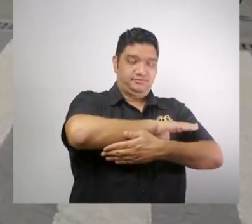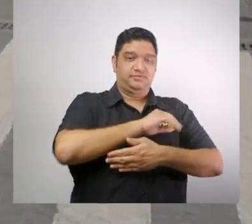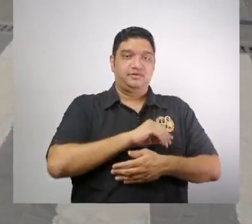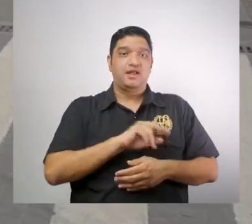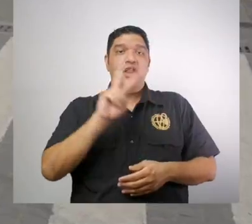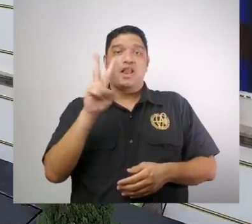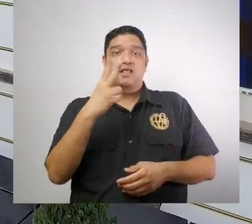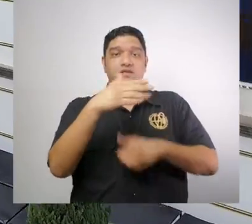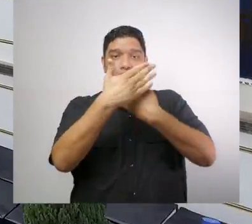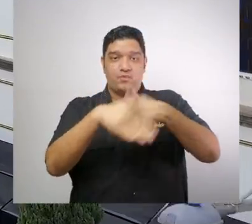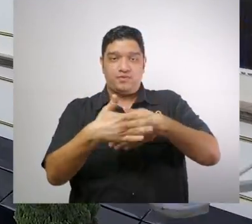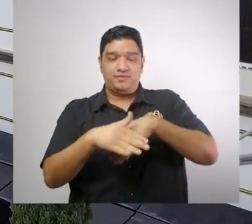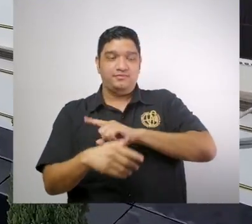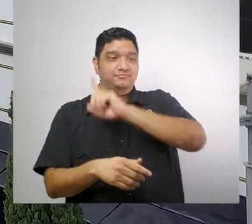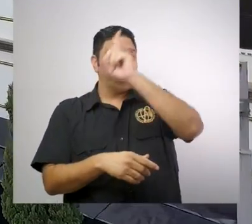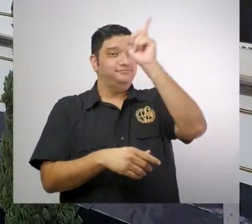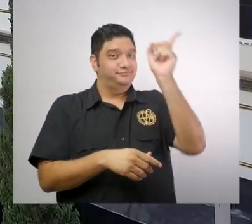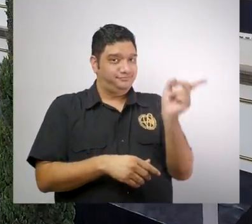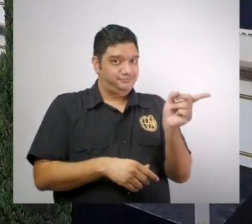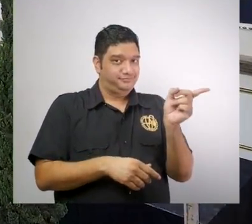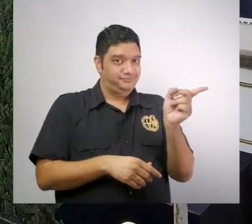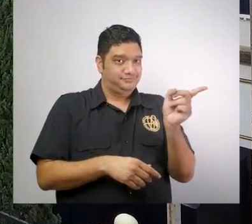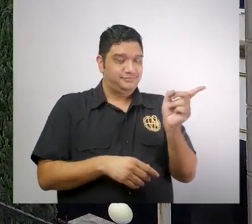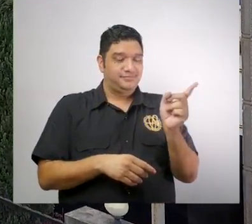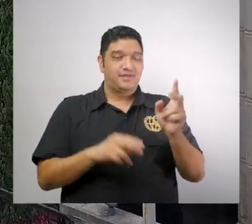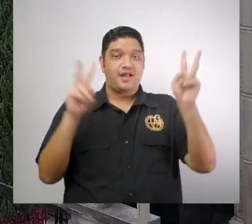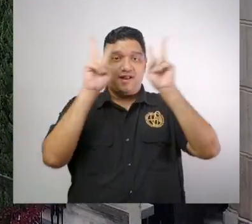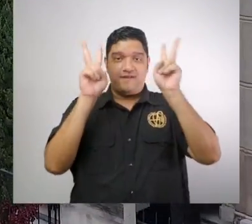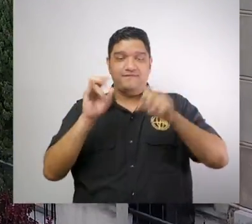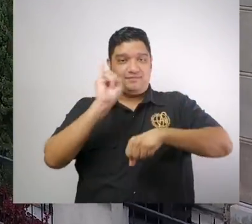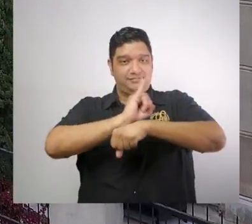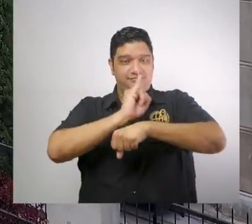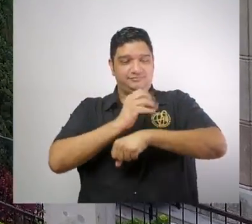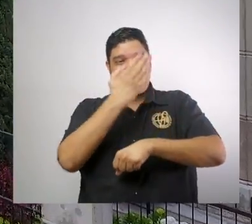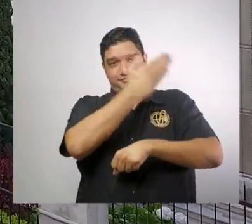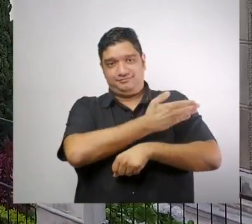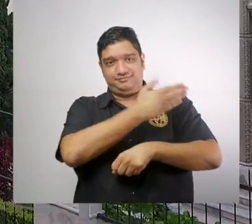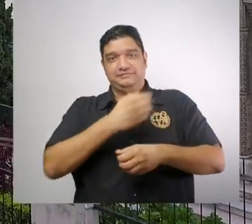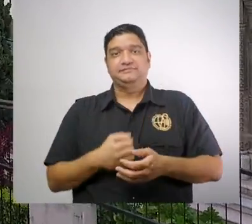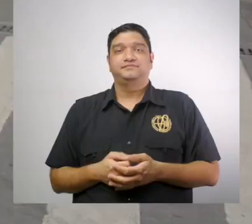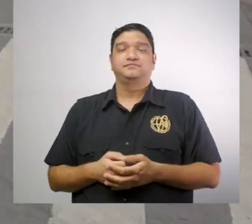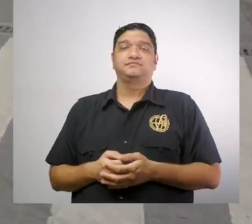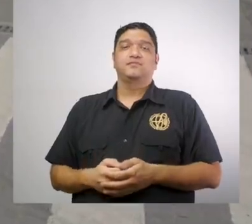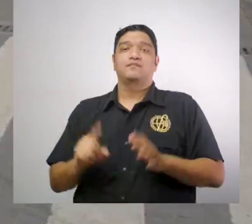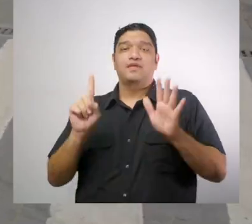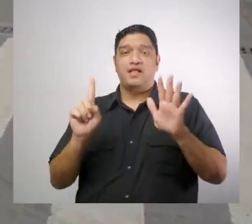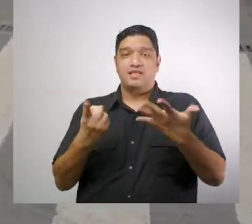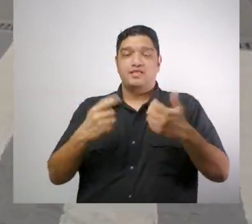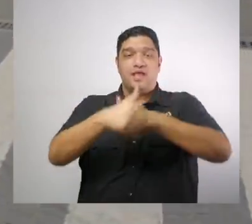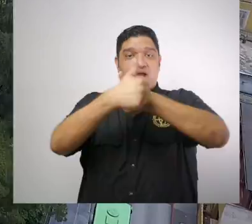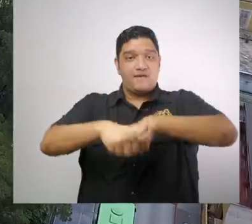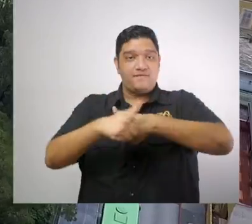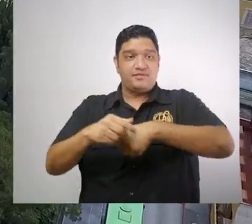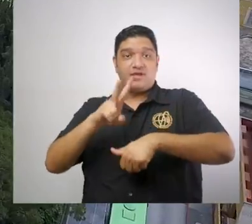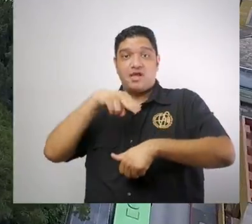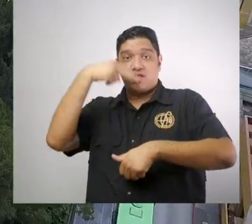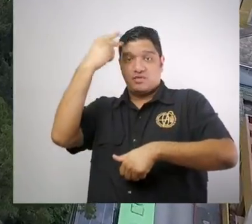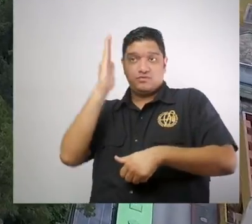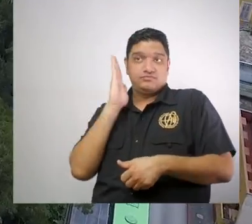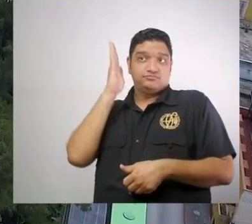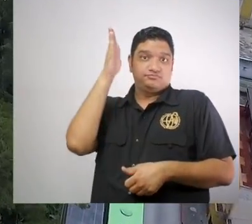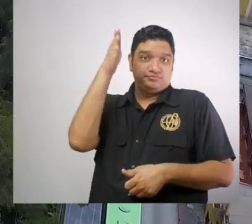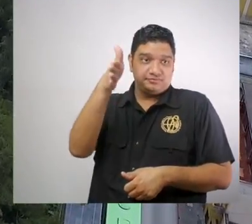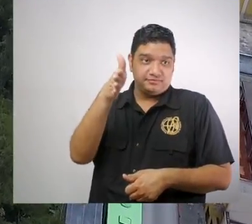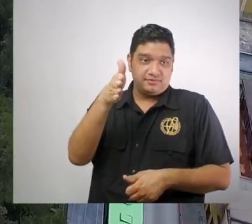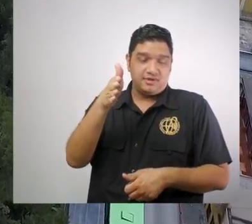segunda avenida, la Plaza Nuestra Señora de Guadalupe. En la sexta avenida, hacia el norte, la